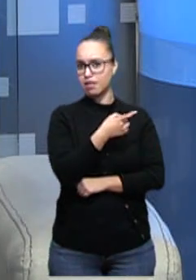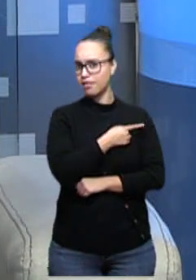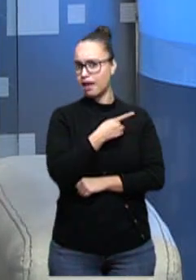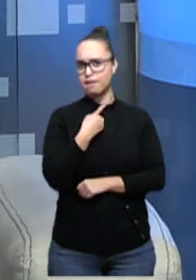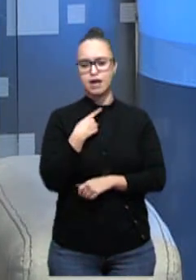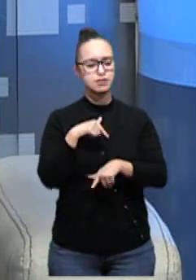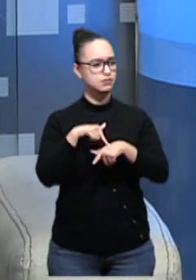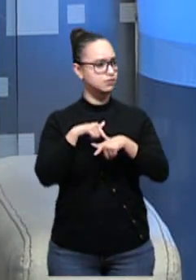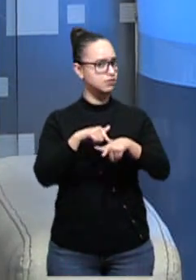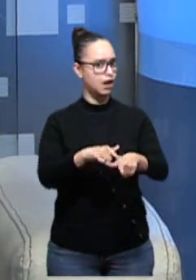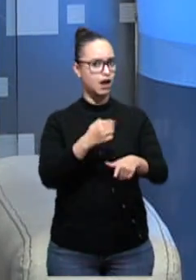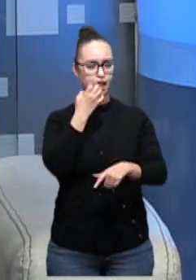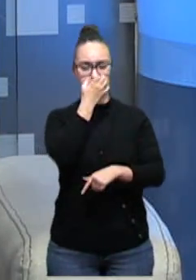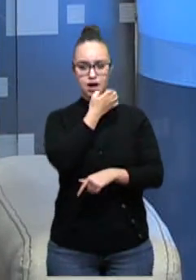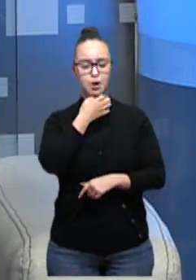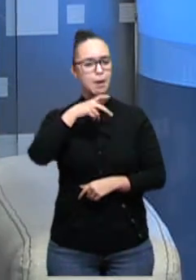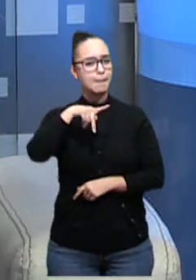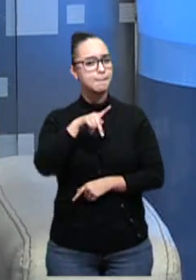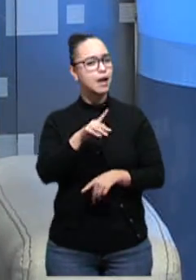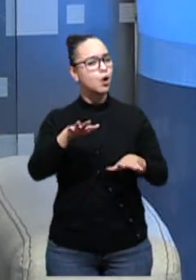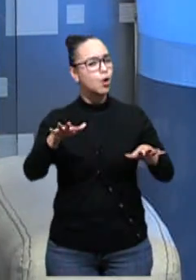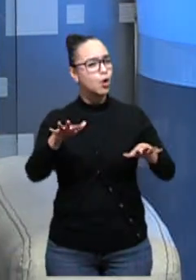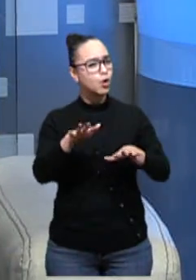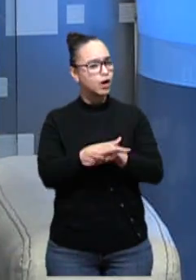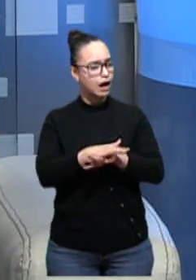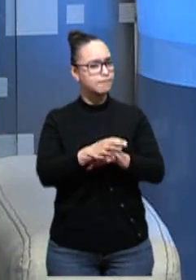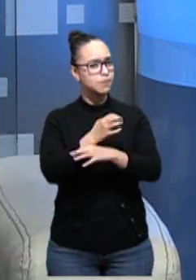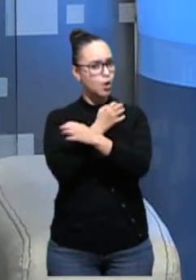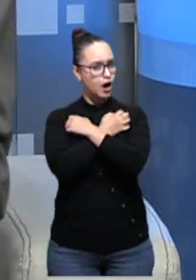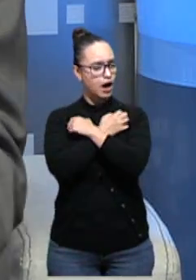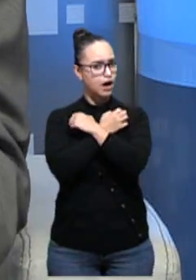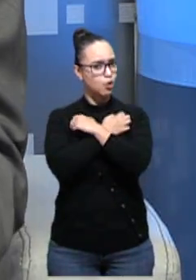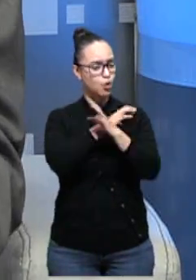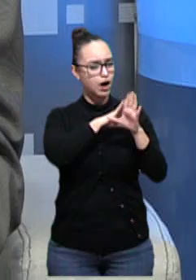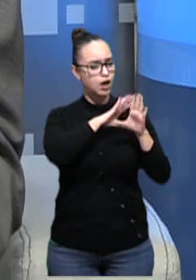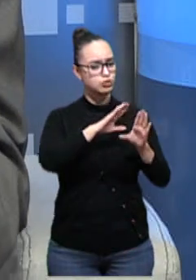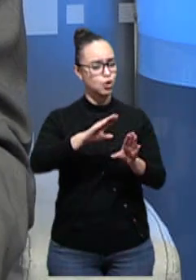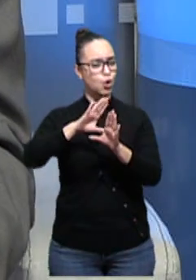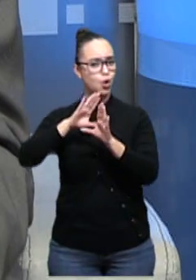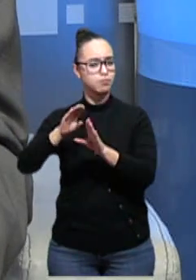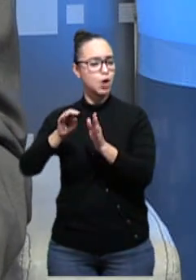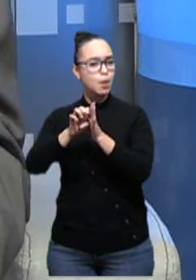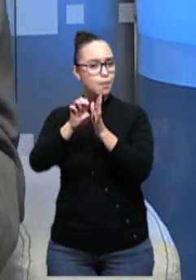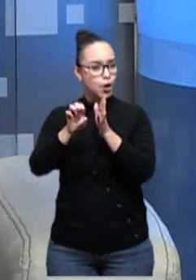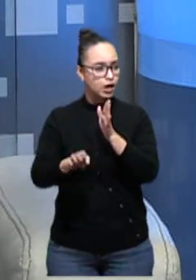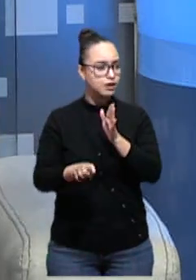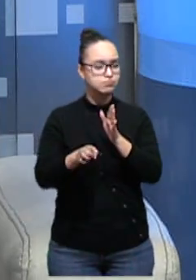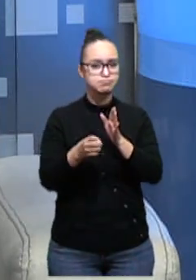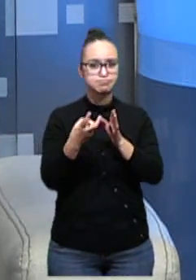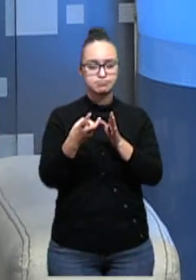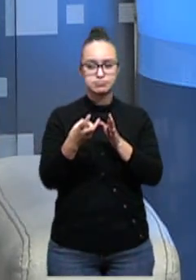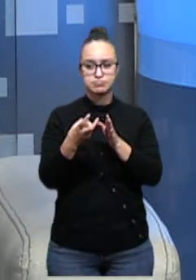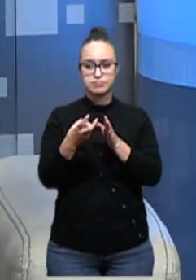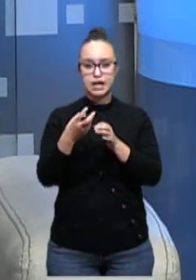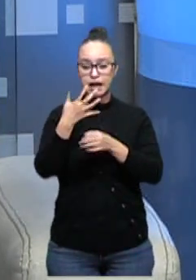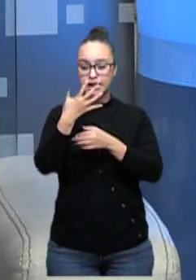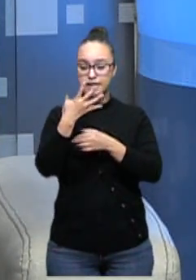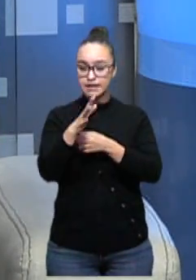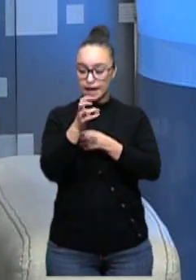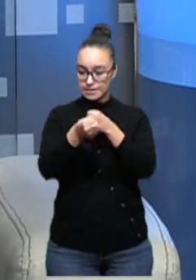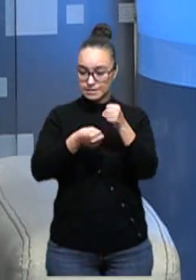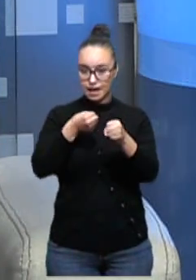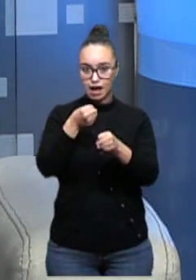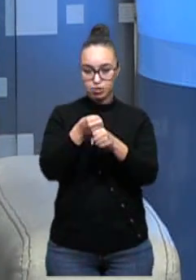las escuelas, pero creo que ha cambiado la forma de educar, se ha cambiado, han dicho los especialistas, avanzamos 10 años, lo que se tenía que